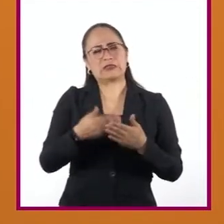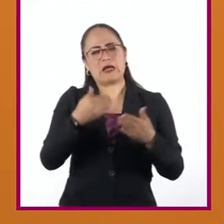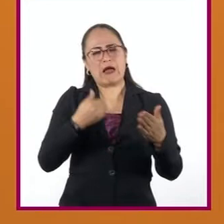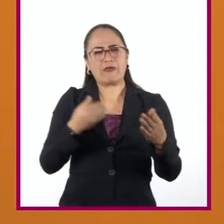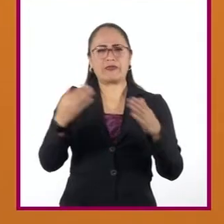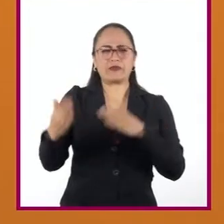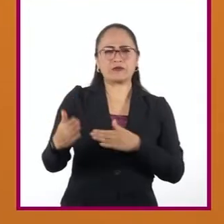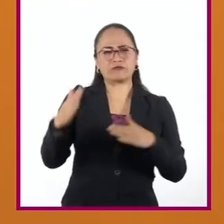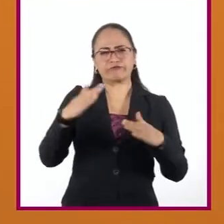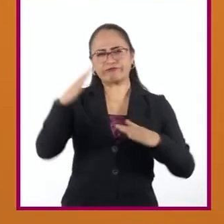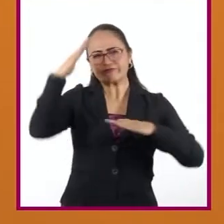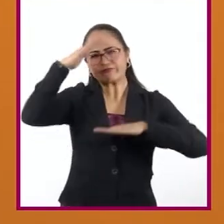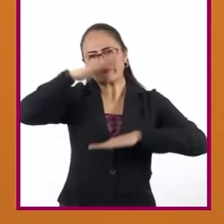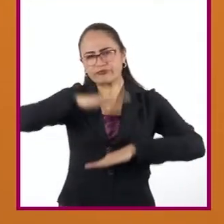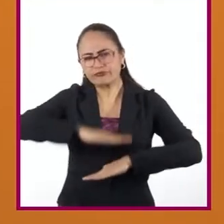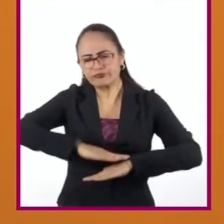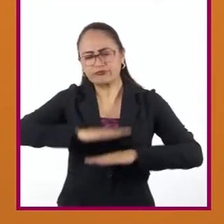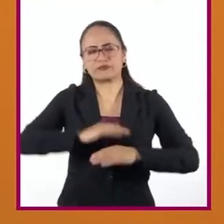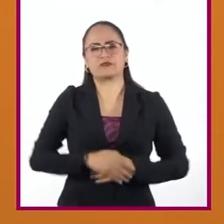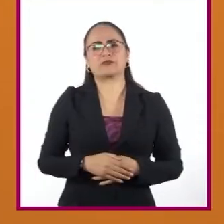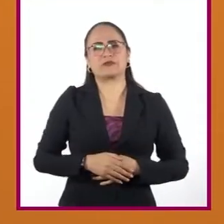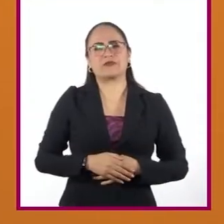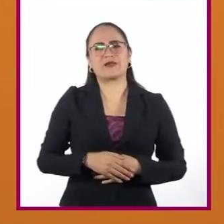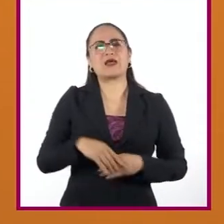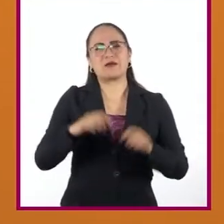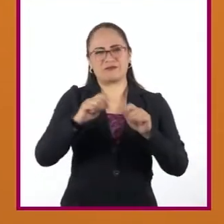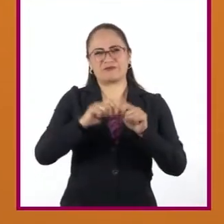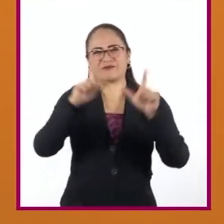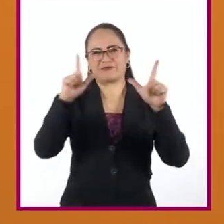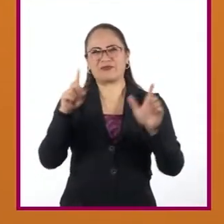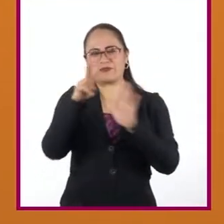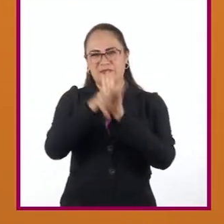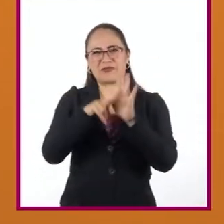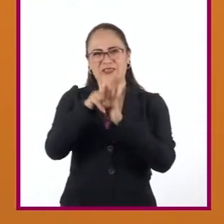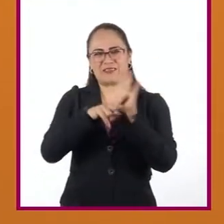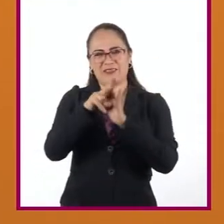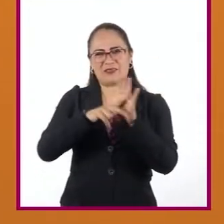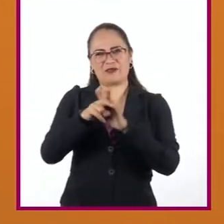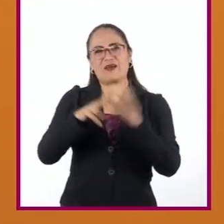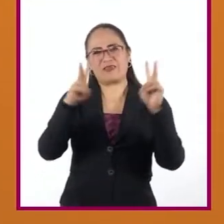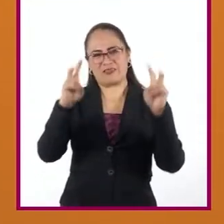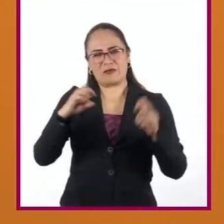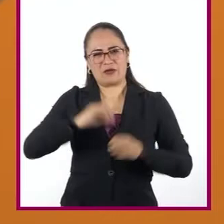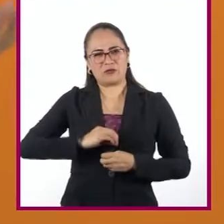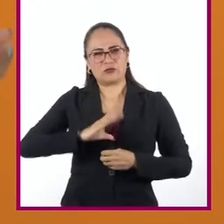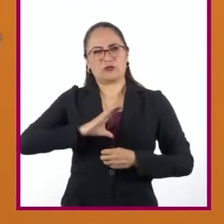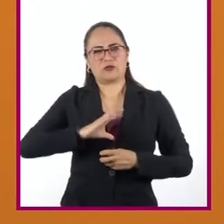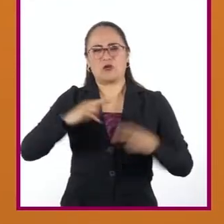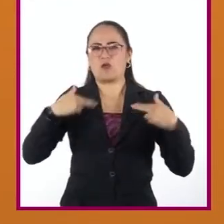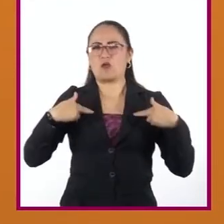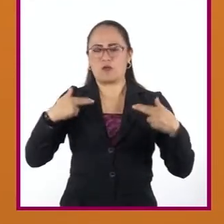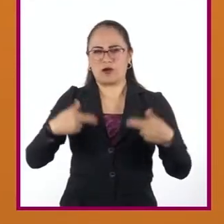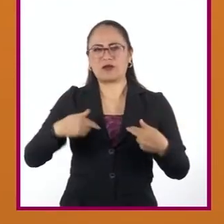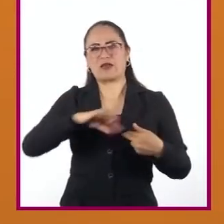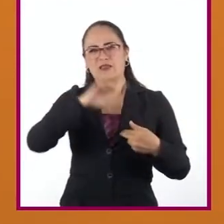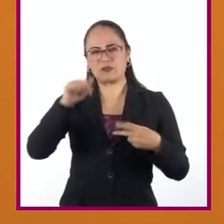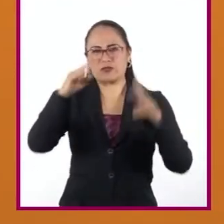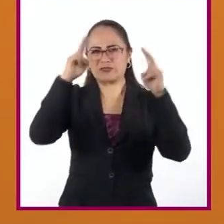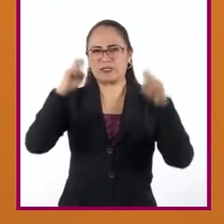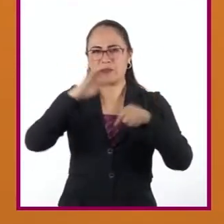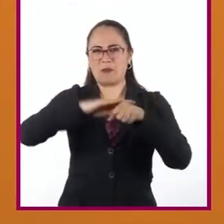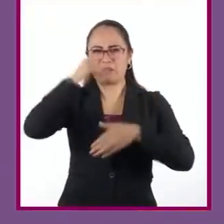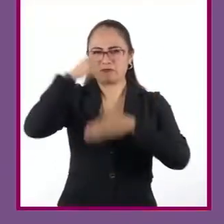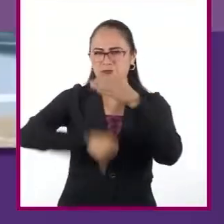mediación. Veamos y escuchemos el siguiente video sobre la dignidad humana para ampliar la comprensión del tema.